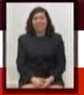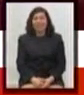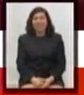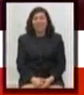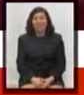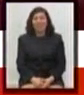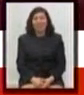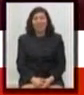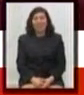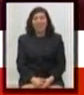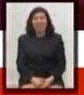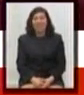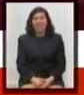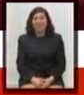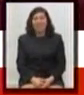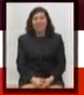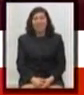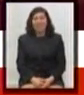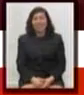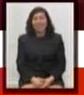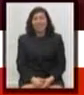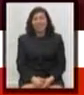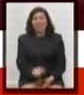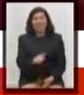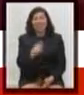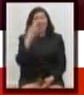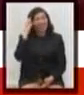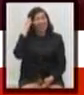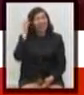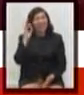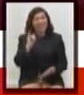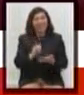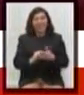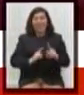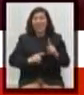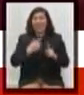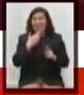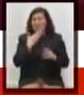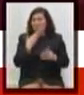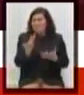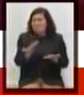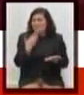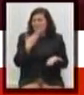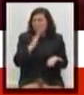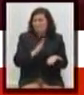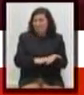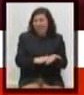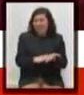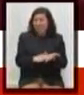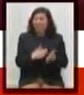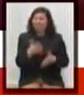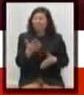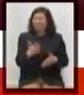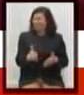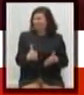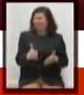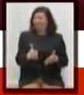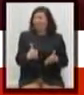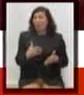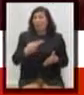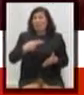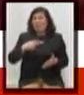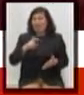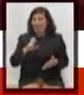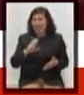Bueno, yo creo que eso ya por sabido se calla, ¿no? ¿Ustedes creen que a alguien le va a parecer mal o mediocre los